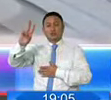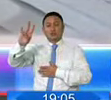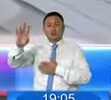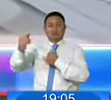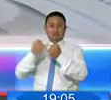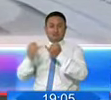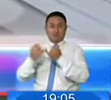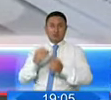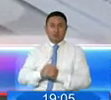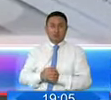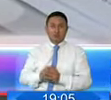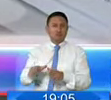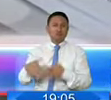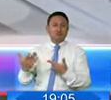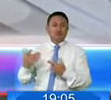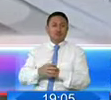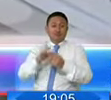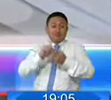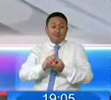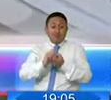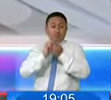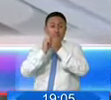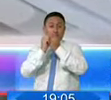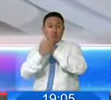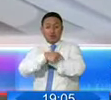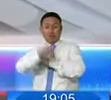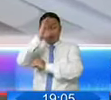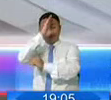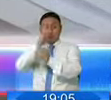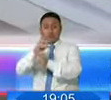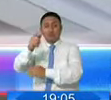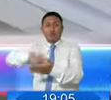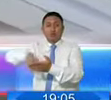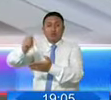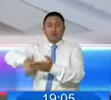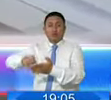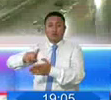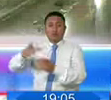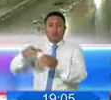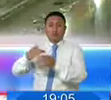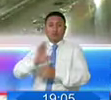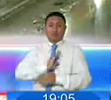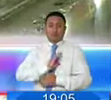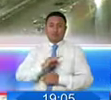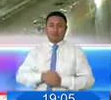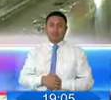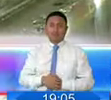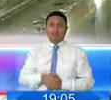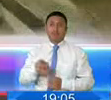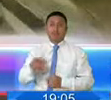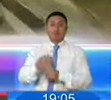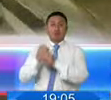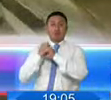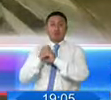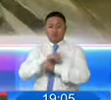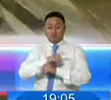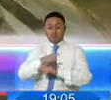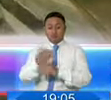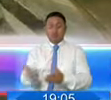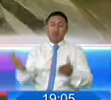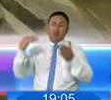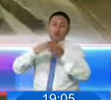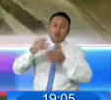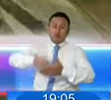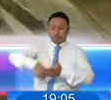$4,395,179.47 y tiene que ver con la modificación del objeto del contrato por parte de la comisión técnica, lo que obligó a la firma de un